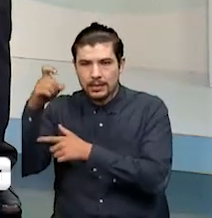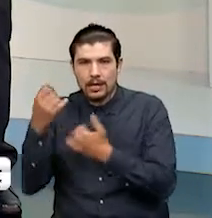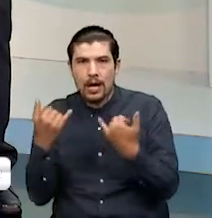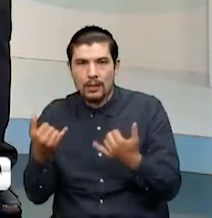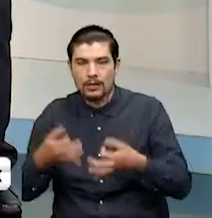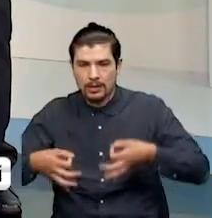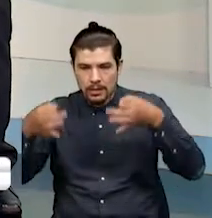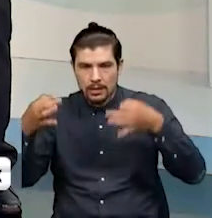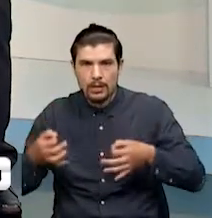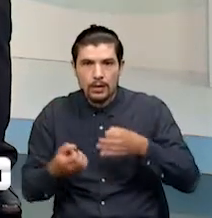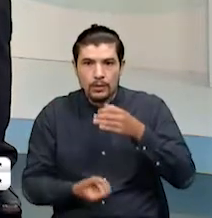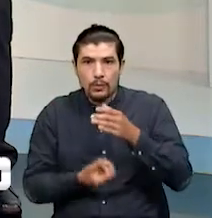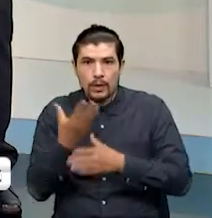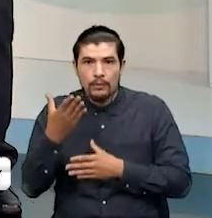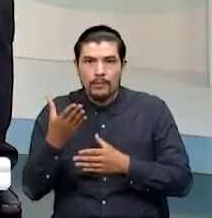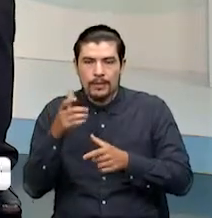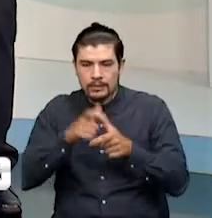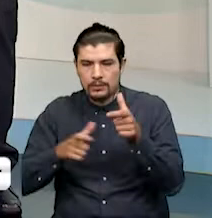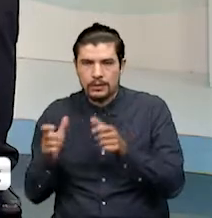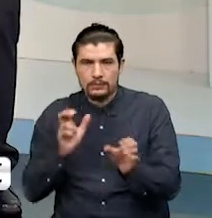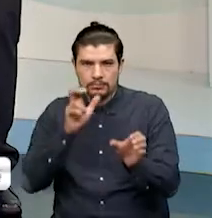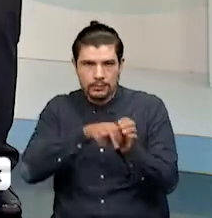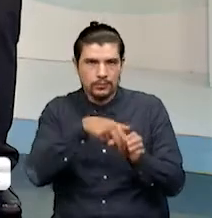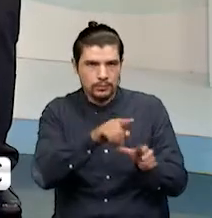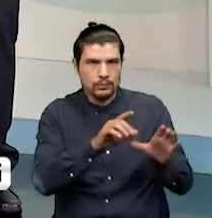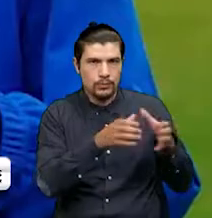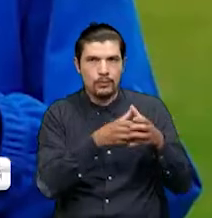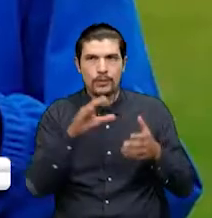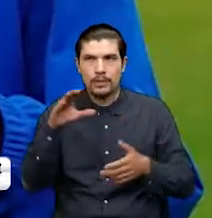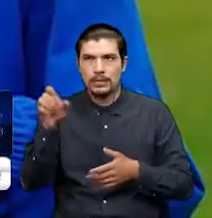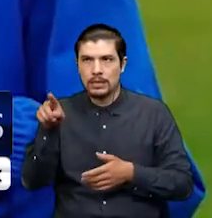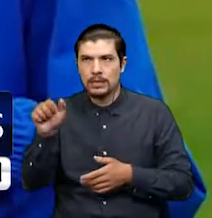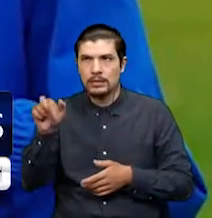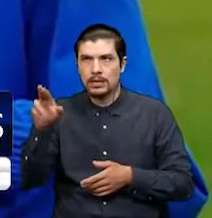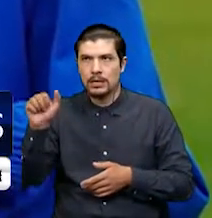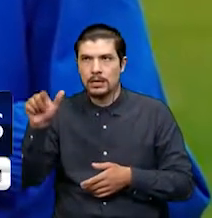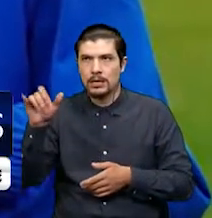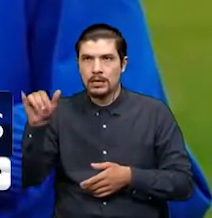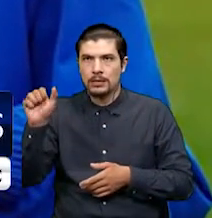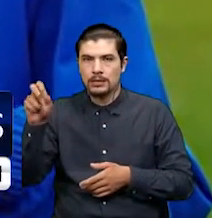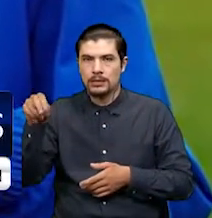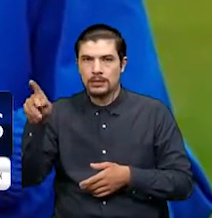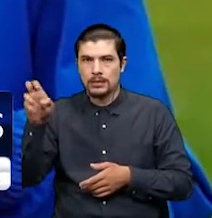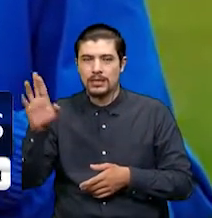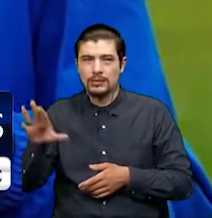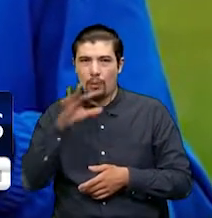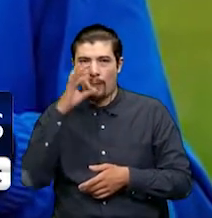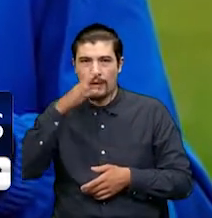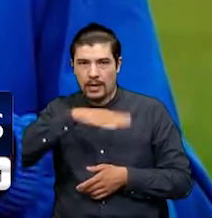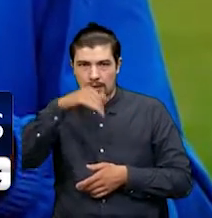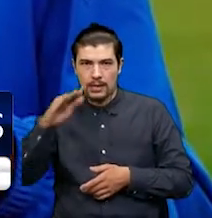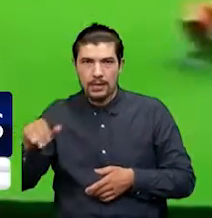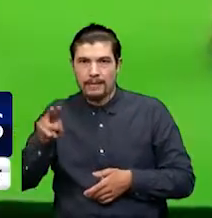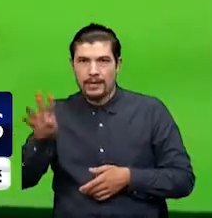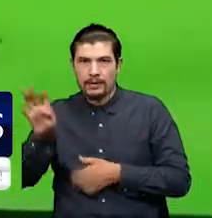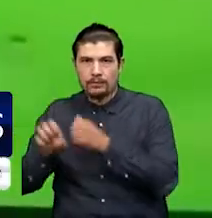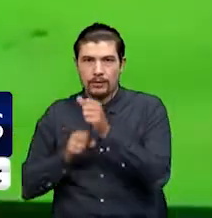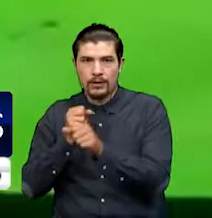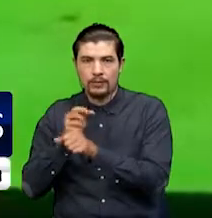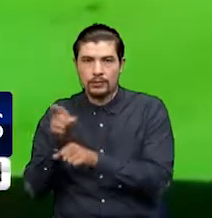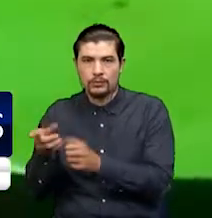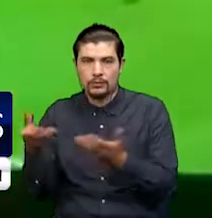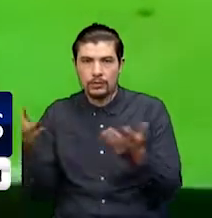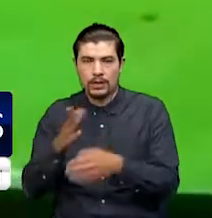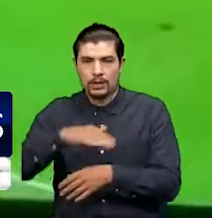sus primeros refuerzos se trata de césar alexander quintero jiménez el lateral antioqueño de 29 años llega procedente del